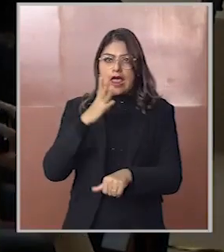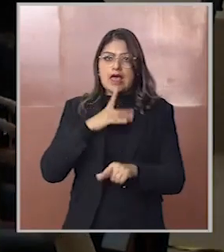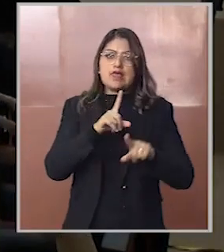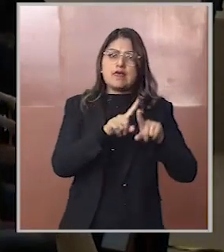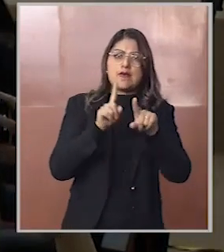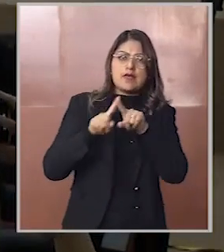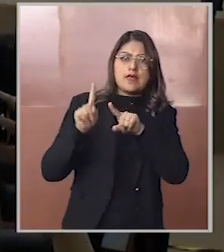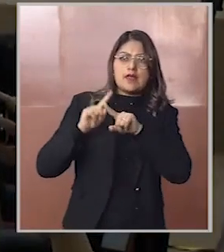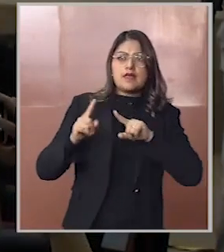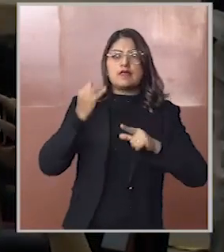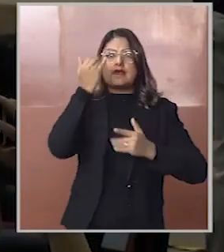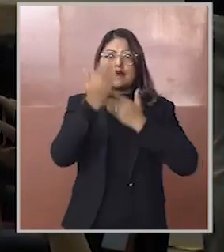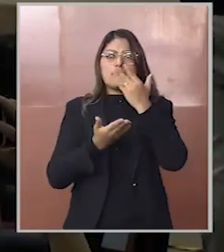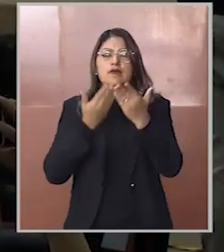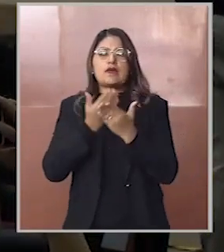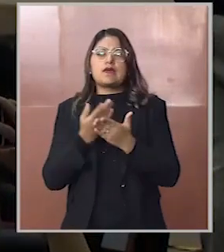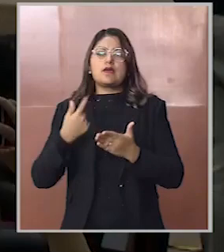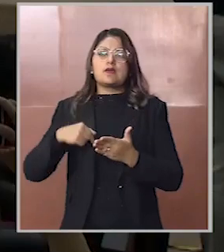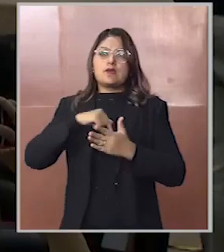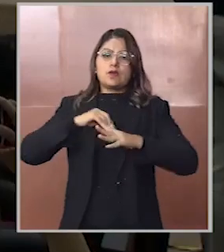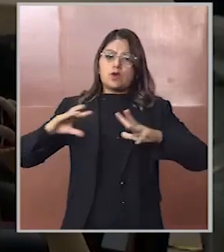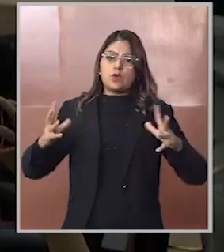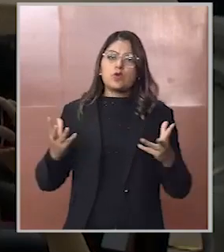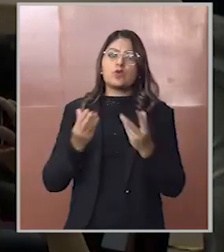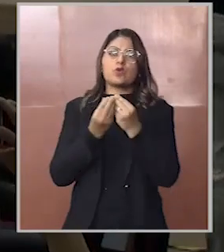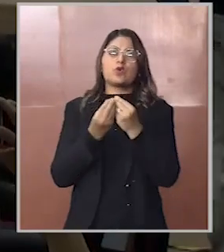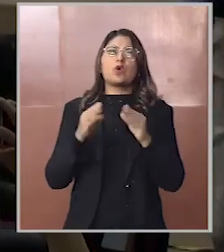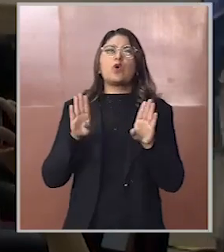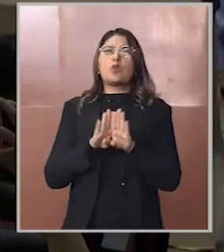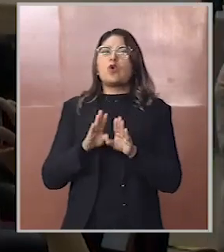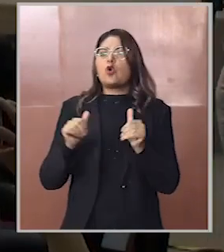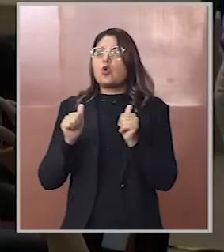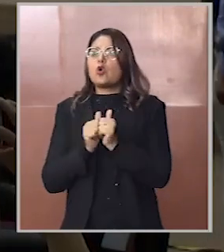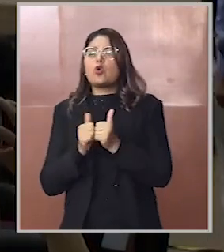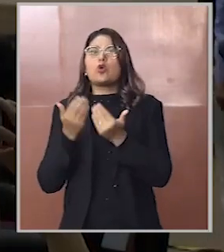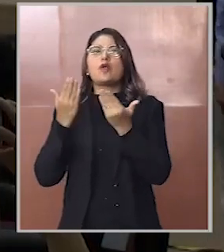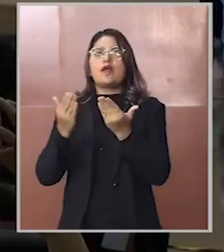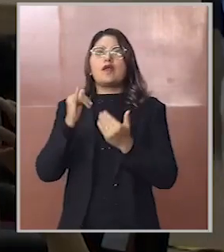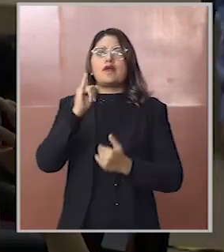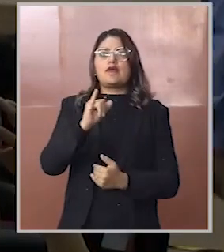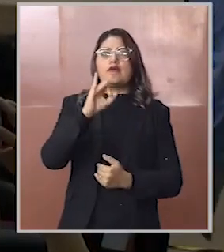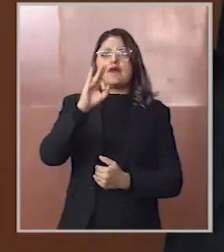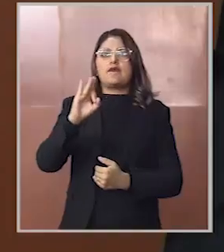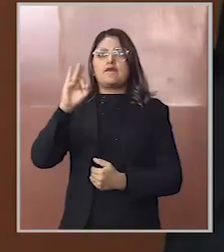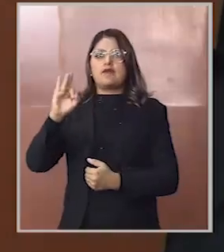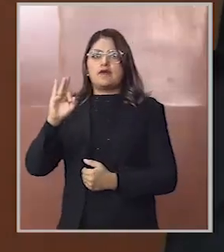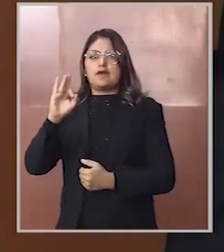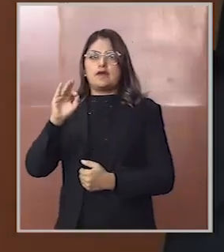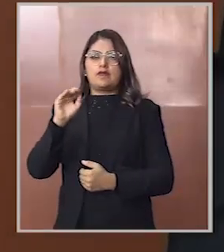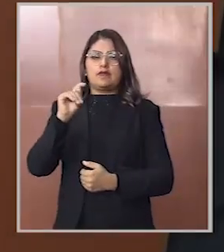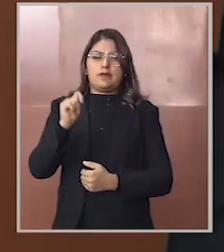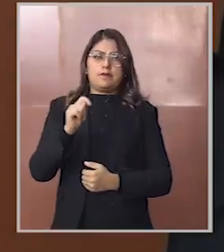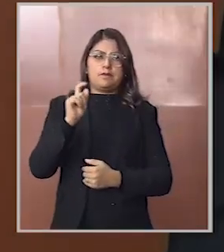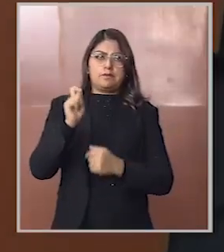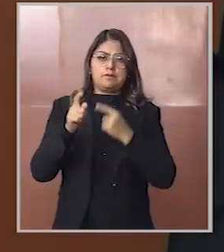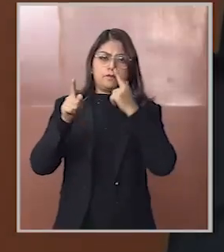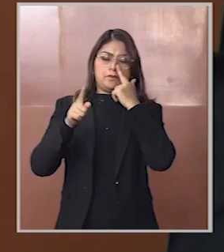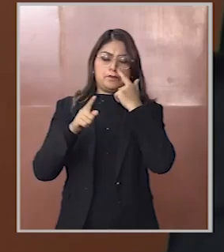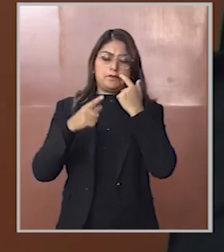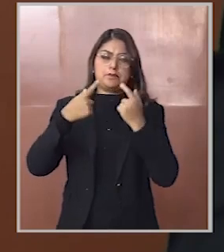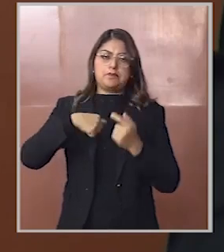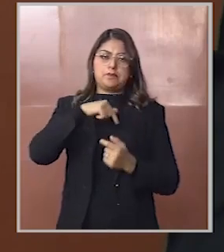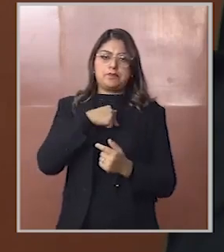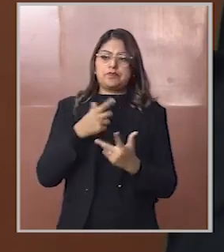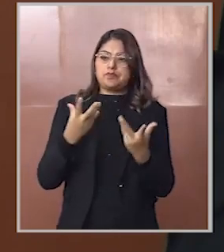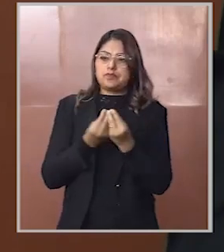valiosas iniciativas que hemos ya realizado de forma conjunta esto es con el Instituto Federal de la defensoría pública la vigencia